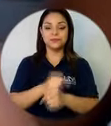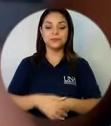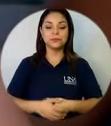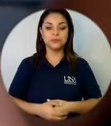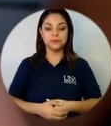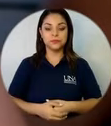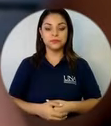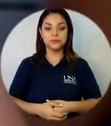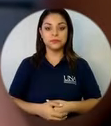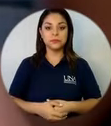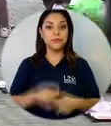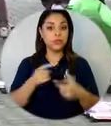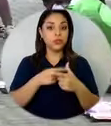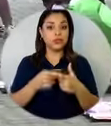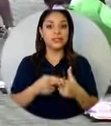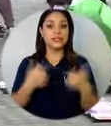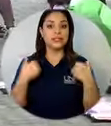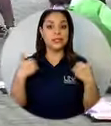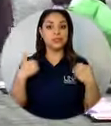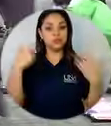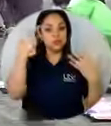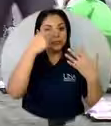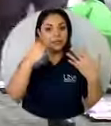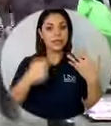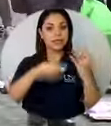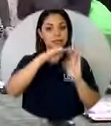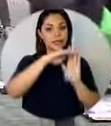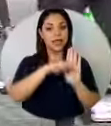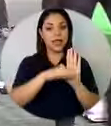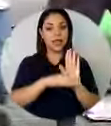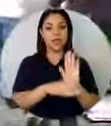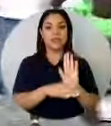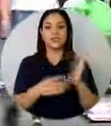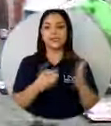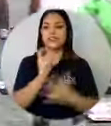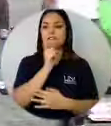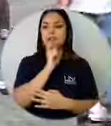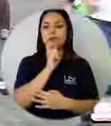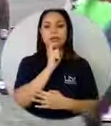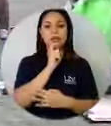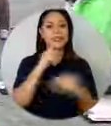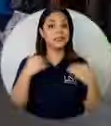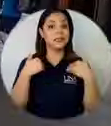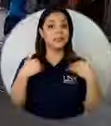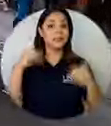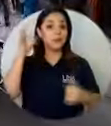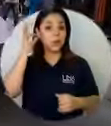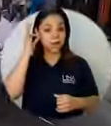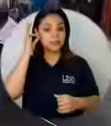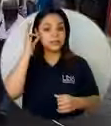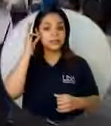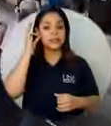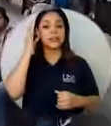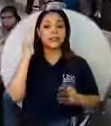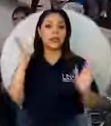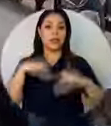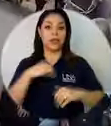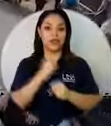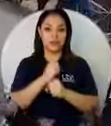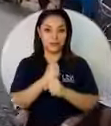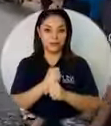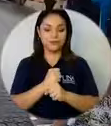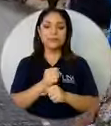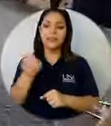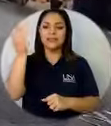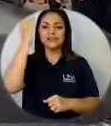mercado laboral. Ahora, también teníamos indicadores desde antes de la pandemia de las dificultades que tenían las mujeres en condición